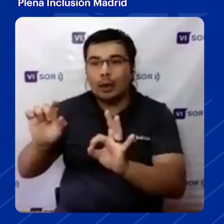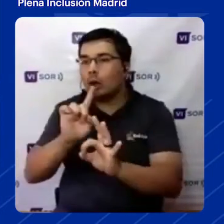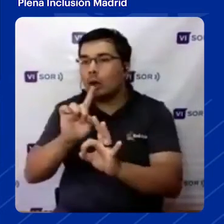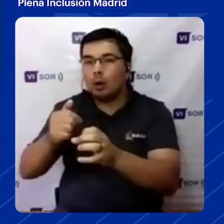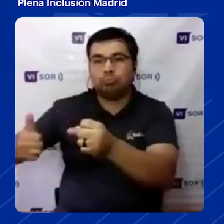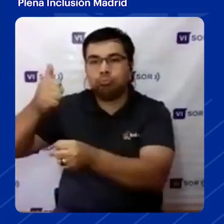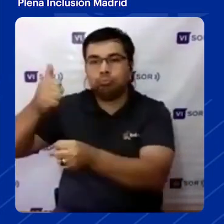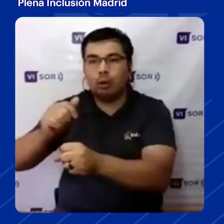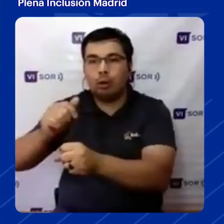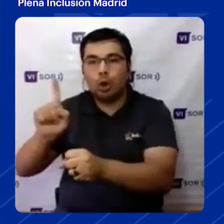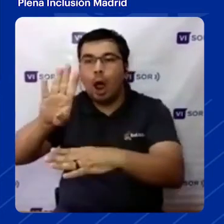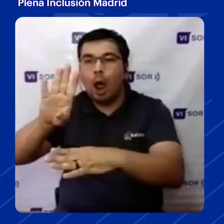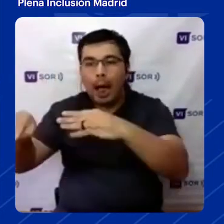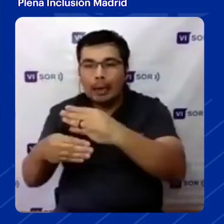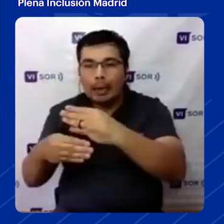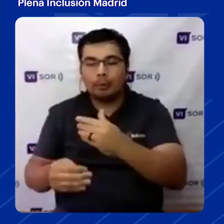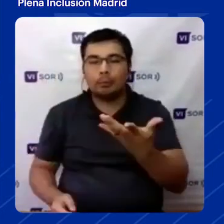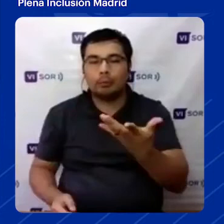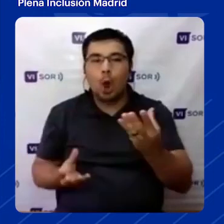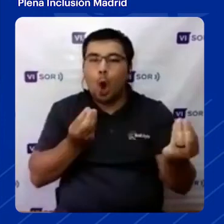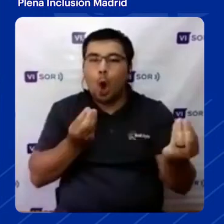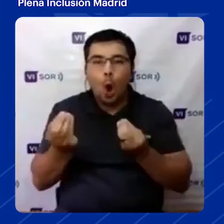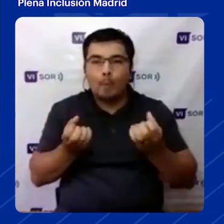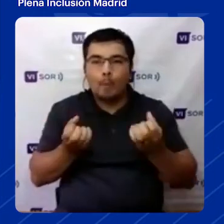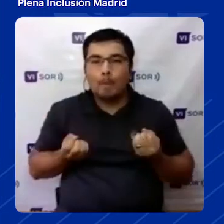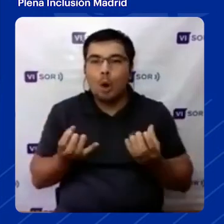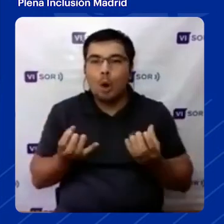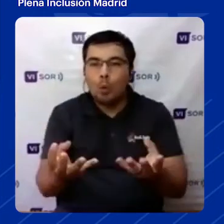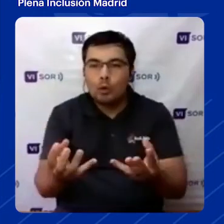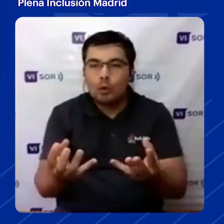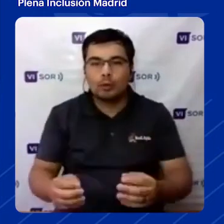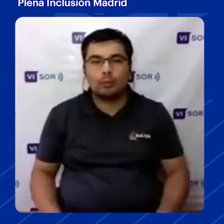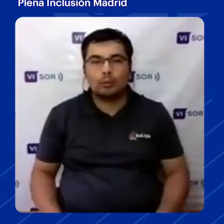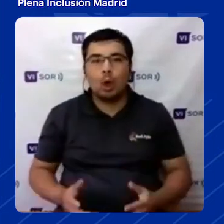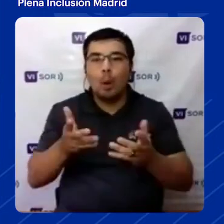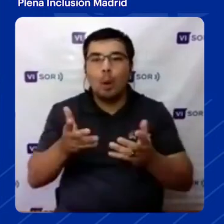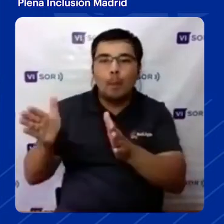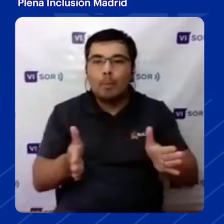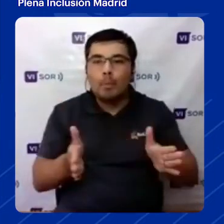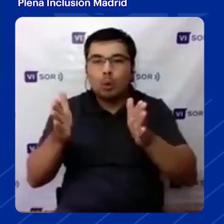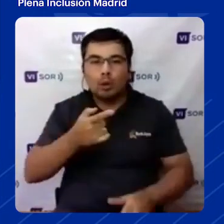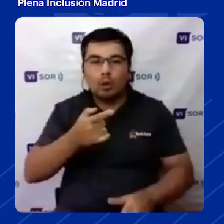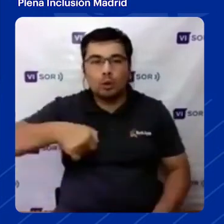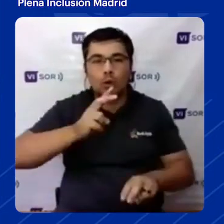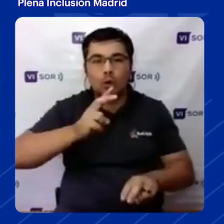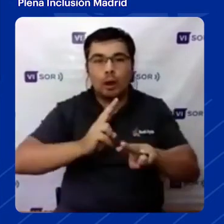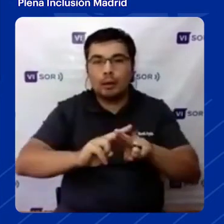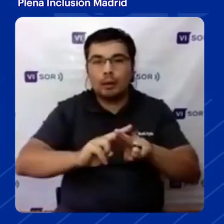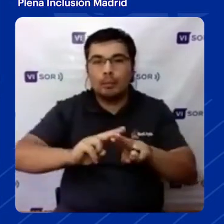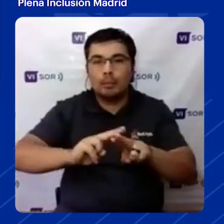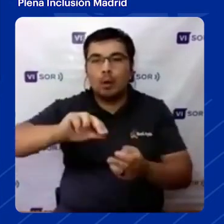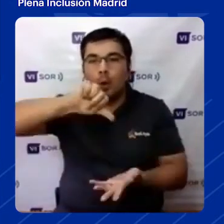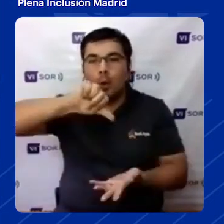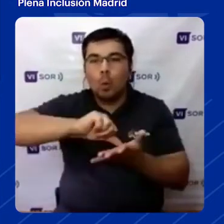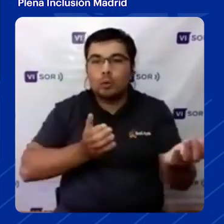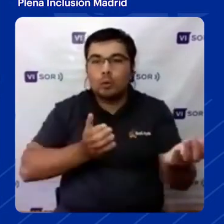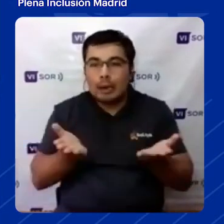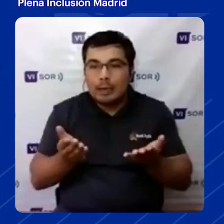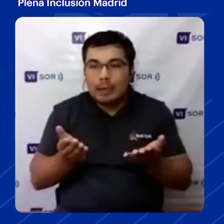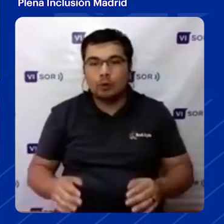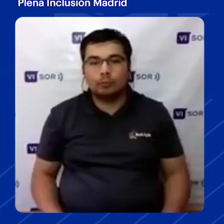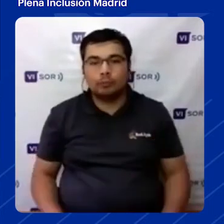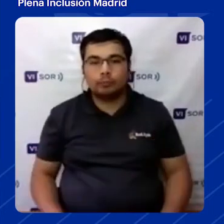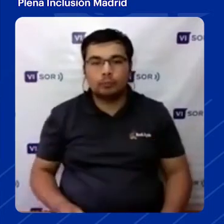¿Y cómo producirla? Bueno, pues más o menos ya les he introducido un poco. Nosotros creamos un servicio, nosotros somos una federación de